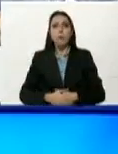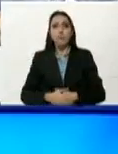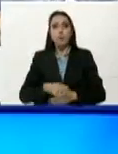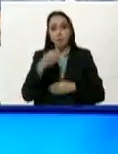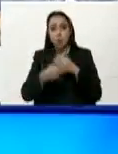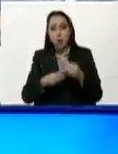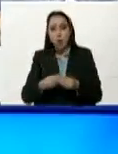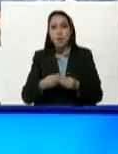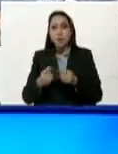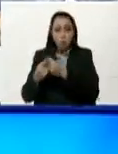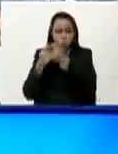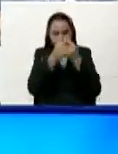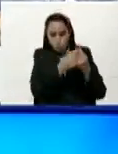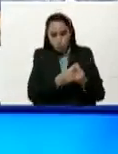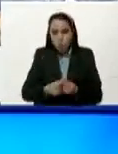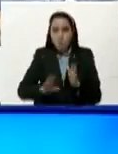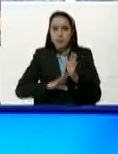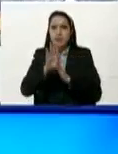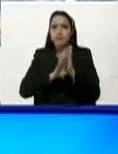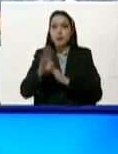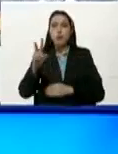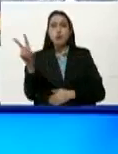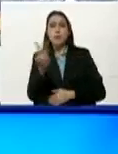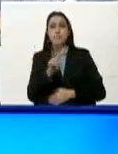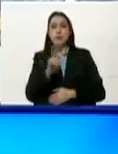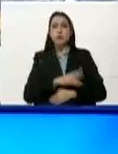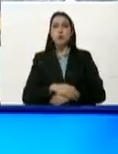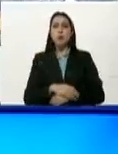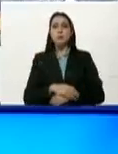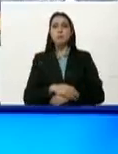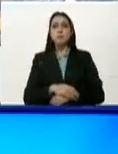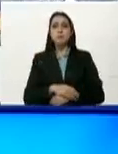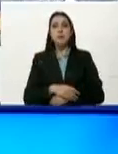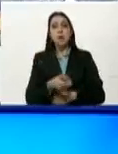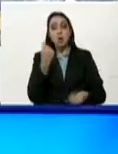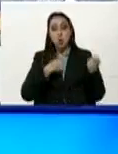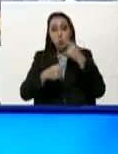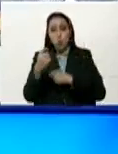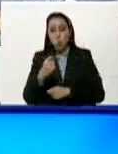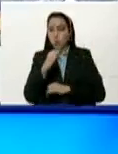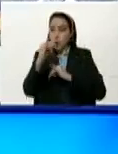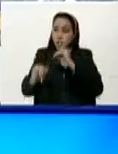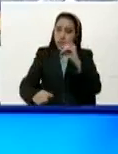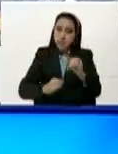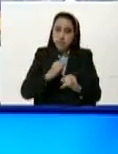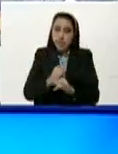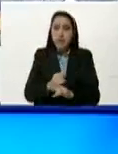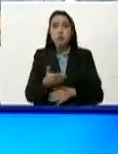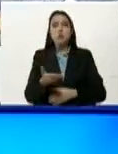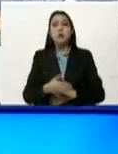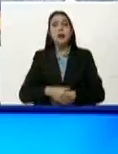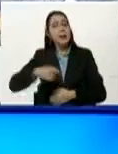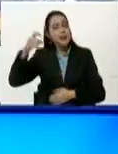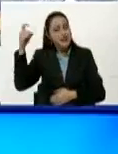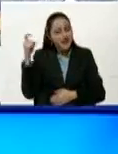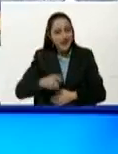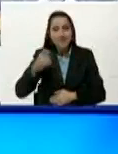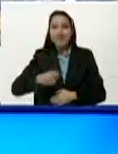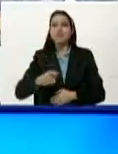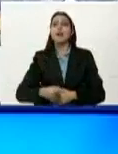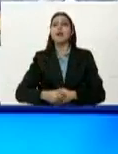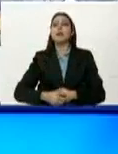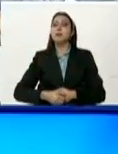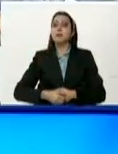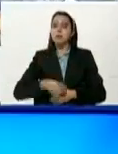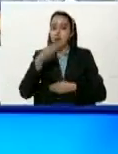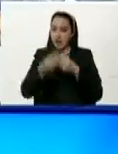inversión para el desarrollo del país es una inversión extranjera cualitativamente necesaria cualitativamente